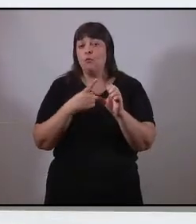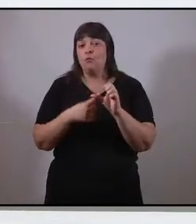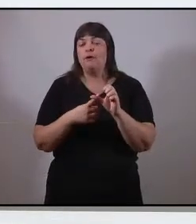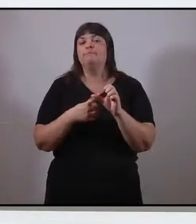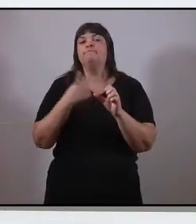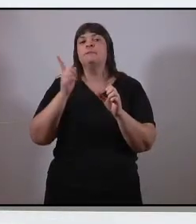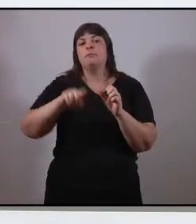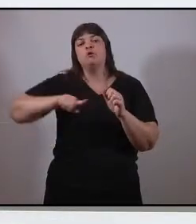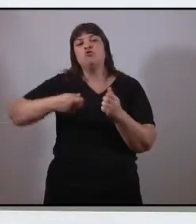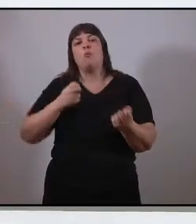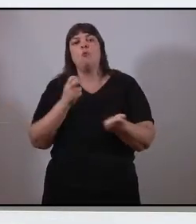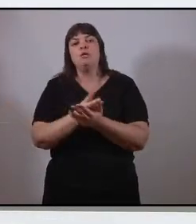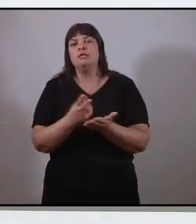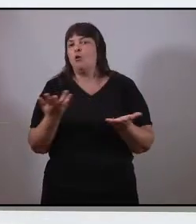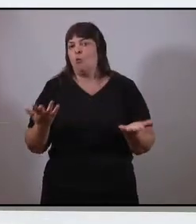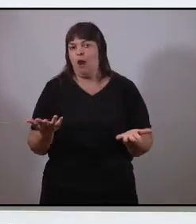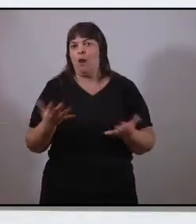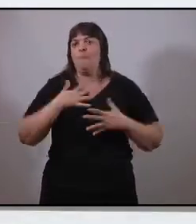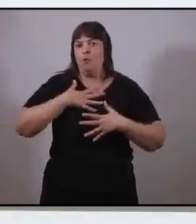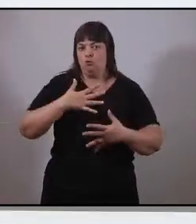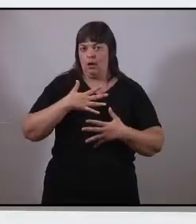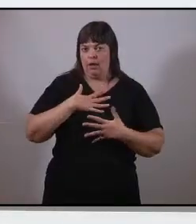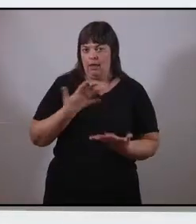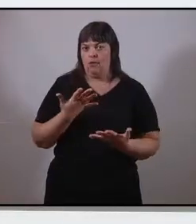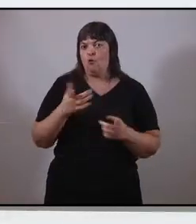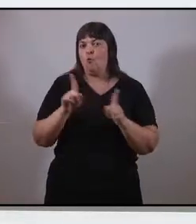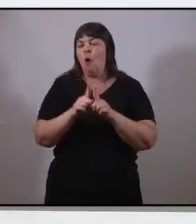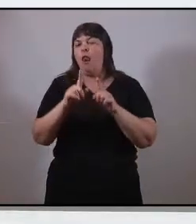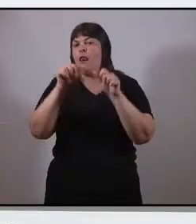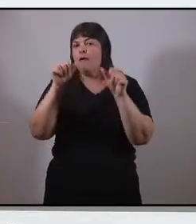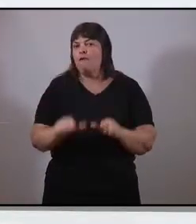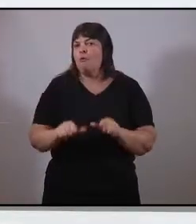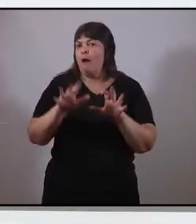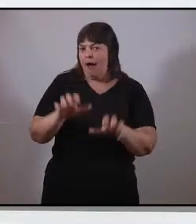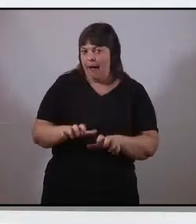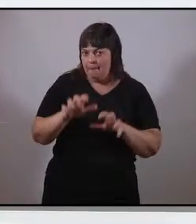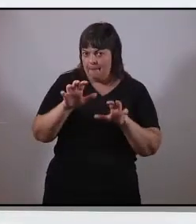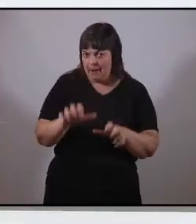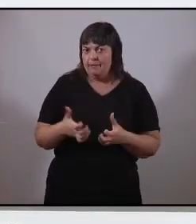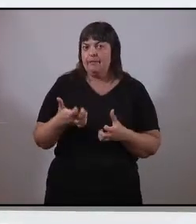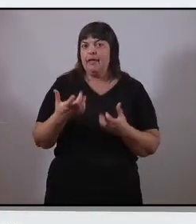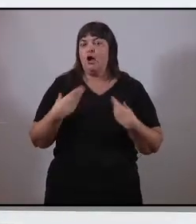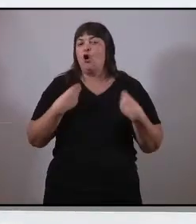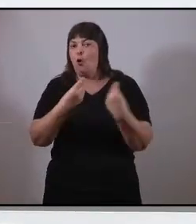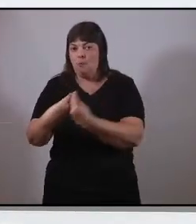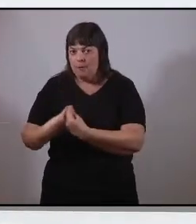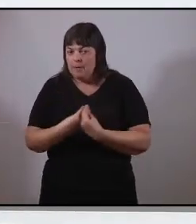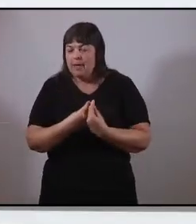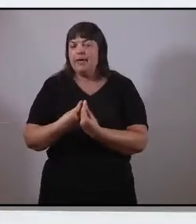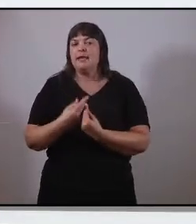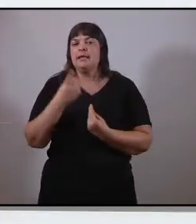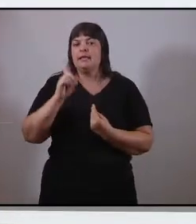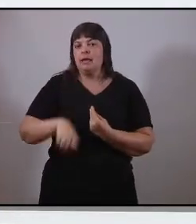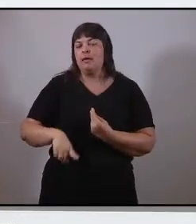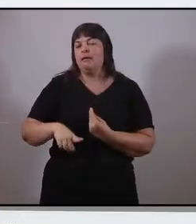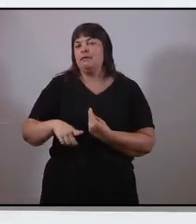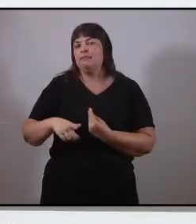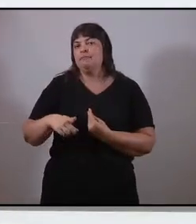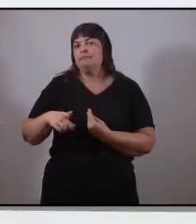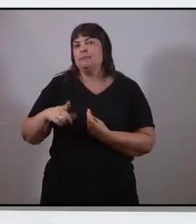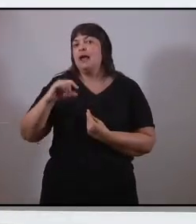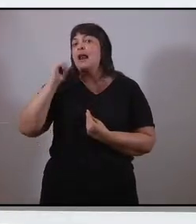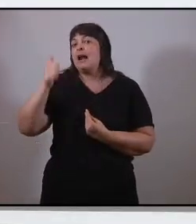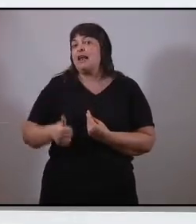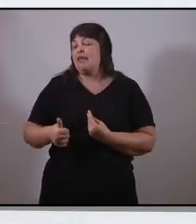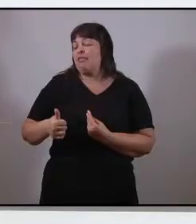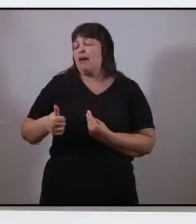también apostamos por el voluntariado como una forma de aprender, de convivir y de conocer mejor la riqueza